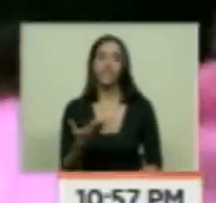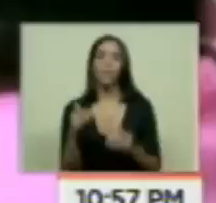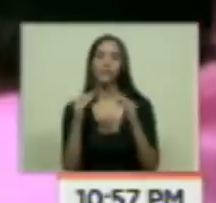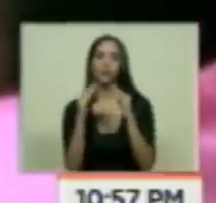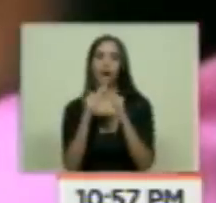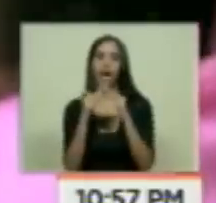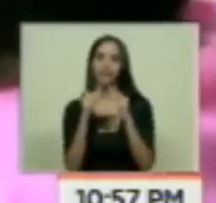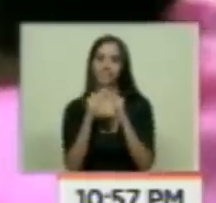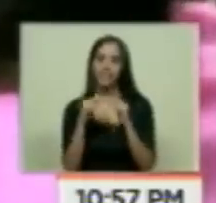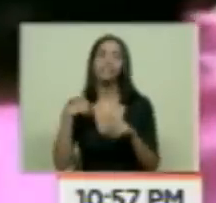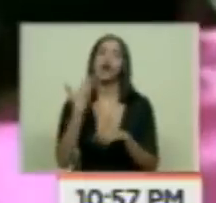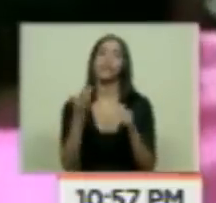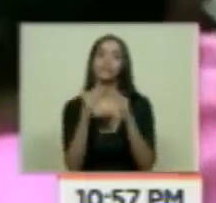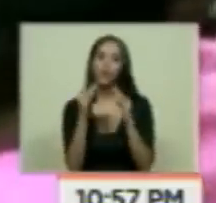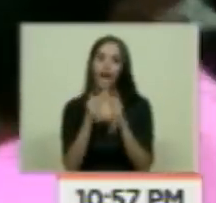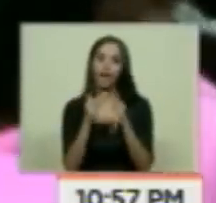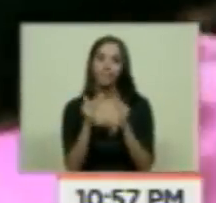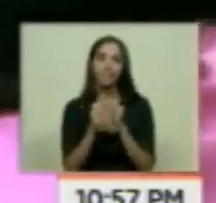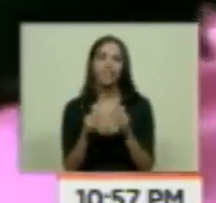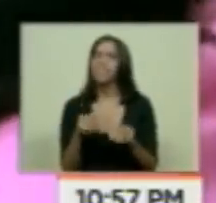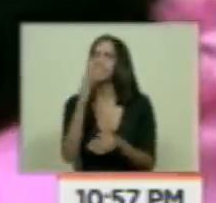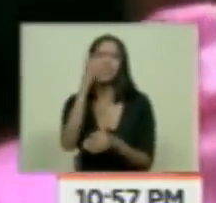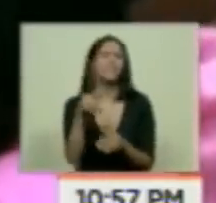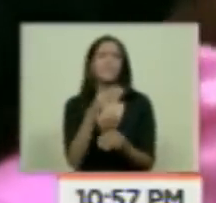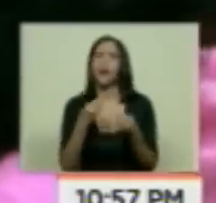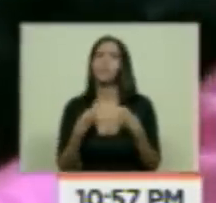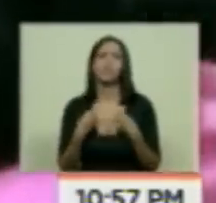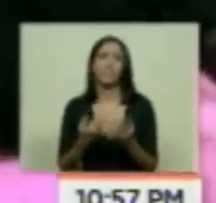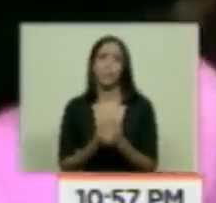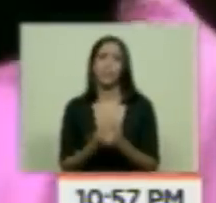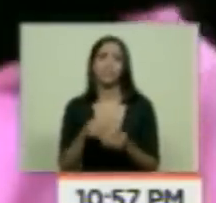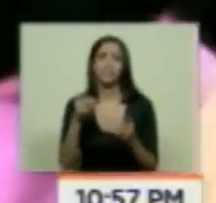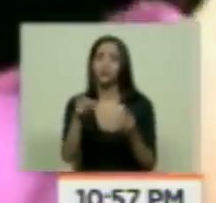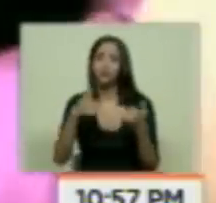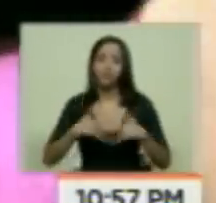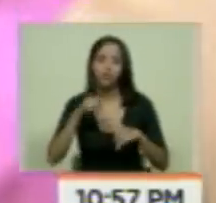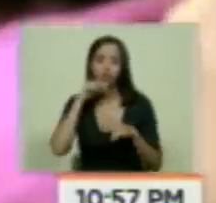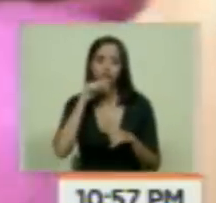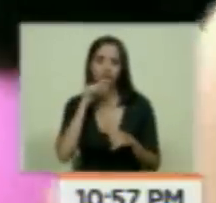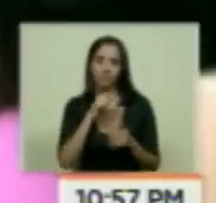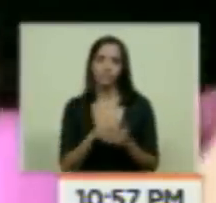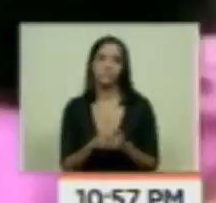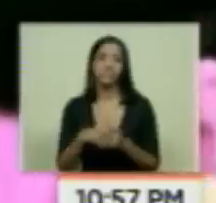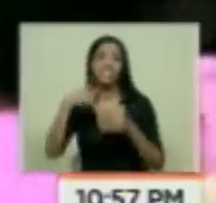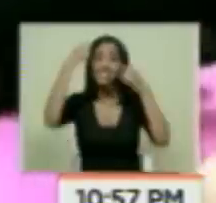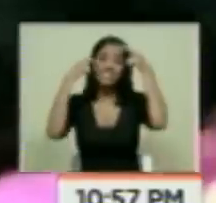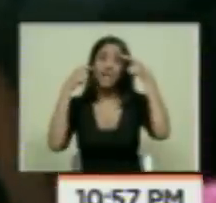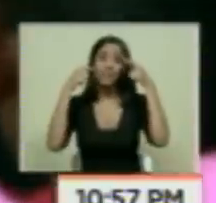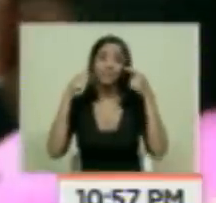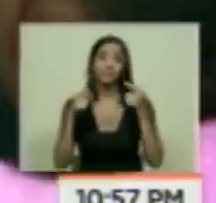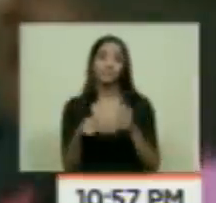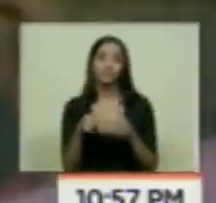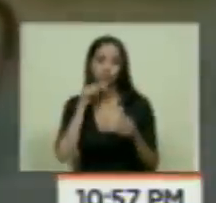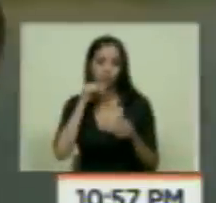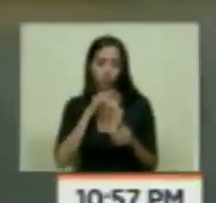Chávez, que yo te desalude. Vamos a dar tu casa, todos los días para que vivas tranquila con tus hijos y tus nietos. La que se viene solo. Este nieto que yo te